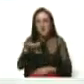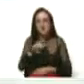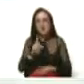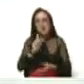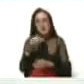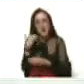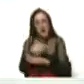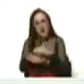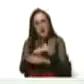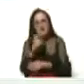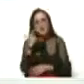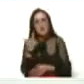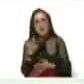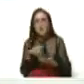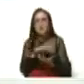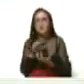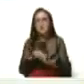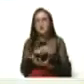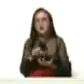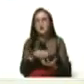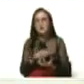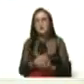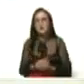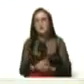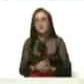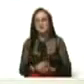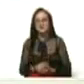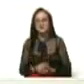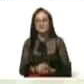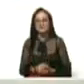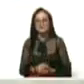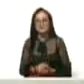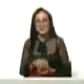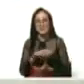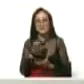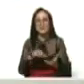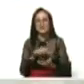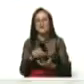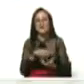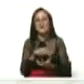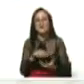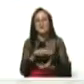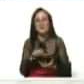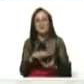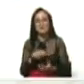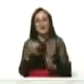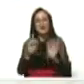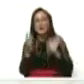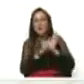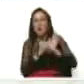irse a las calles a buscar los problemas. Porque los problemas no te van a tocar la puerta.